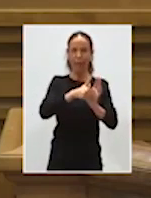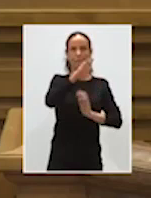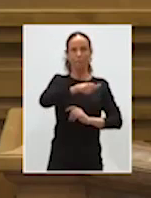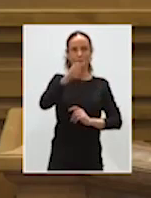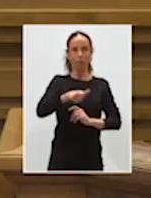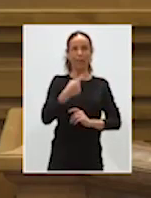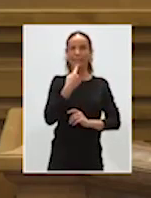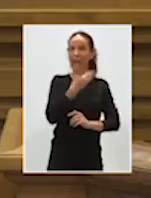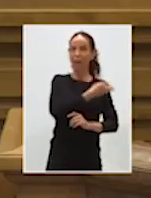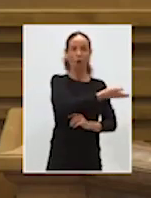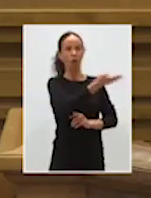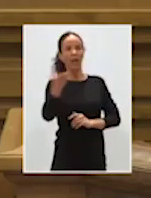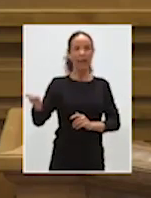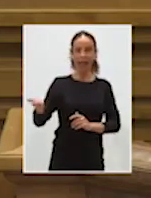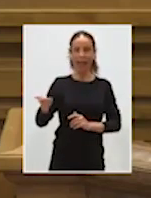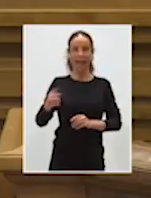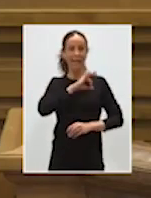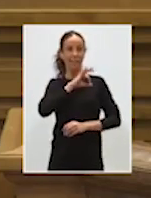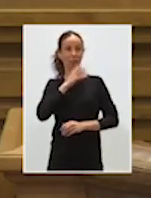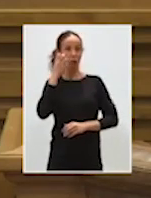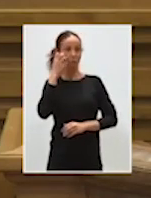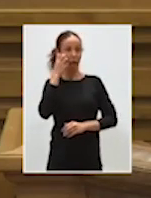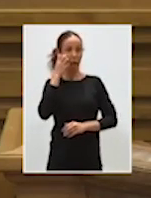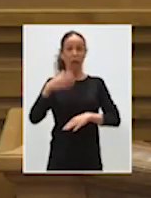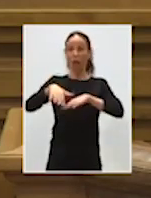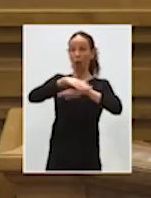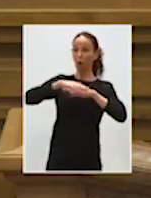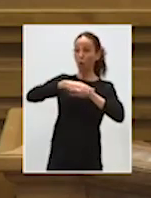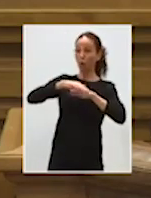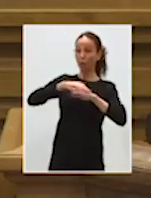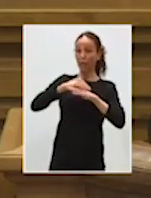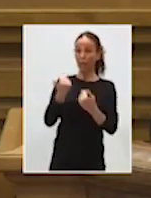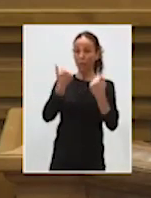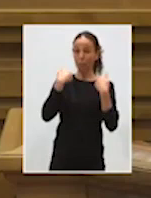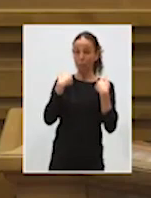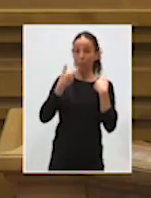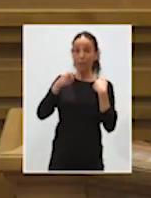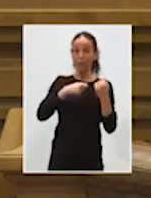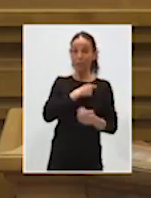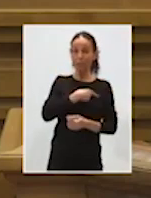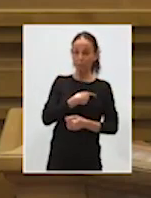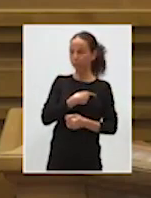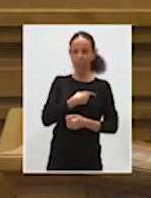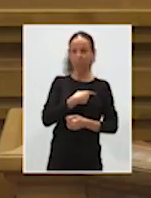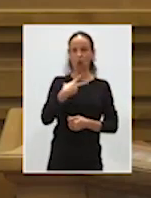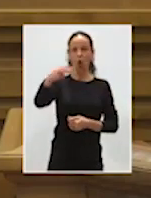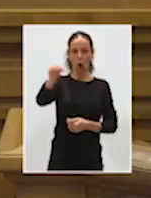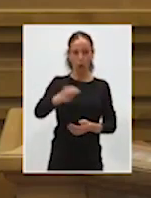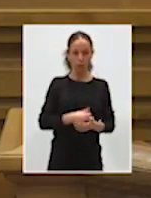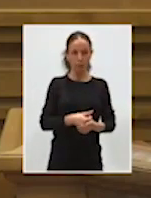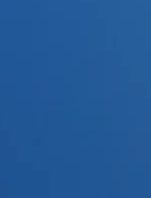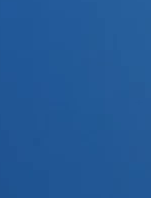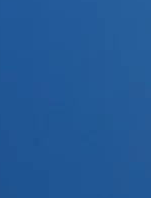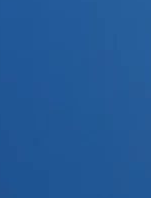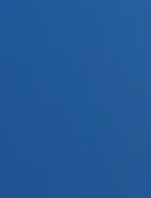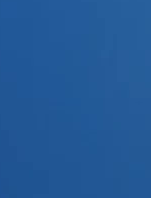romperse España, se iban a romper los partidos y, desde luego, el PSOE también, señalando la coordinadora popular que estas palabras finalmente se las